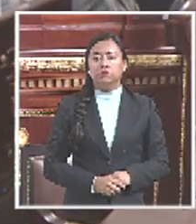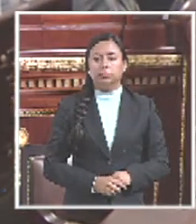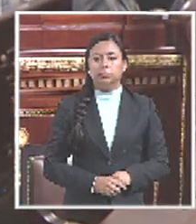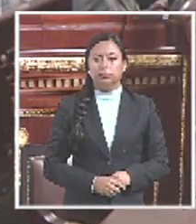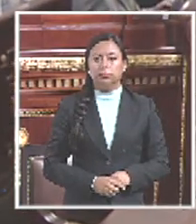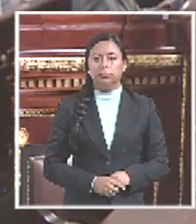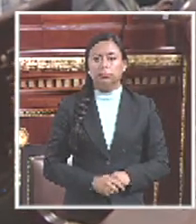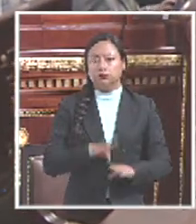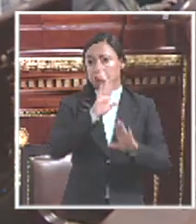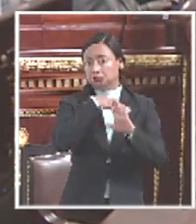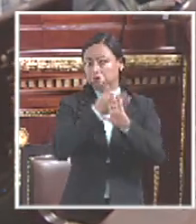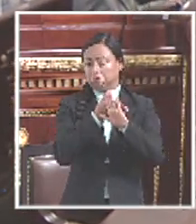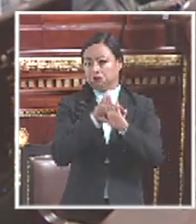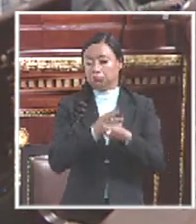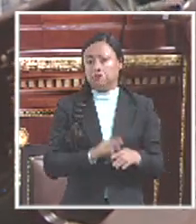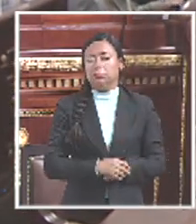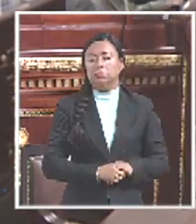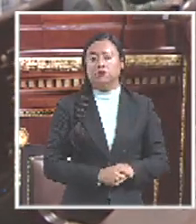¿En contra?